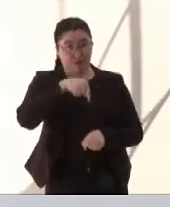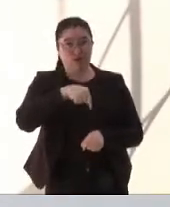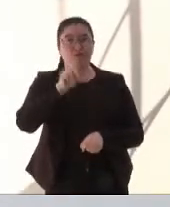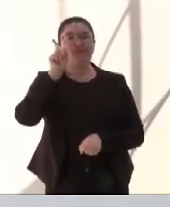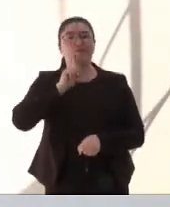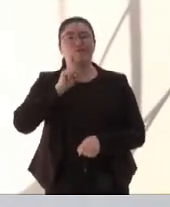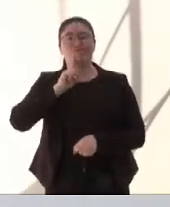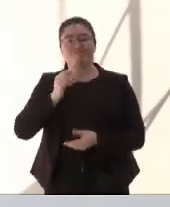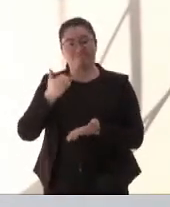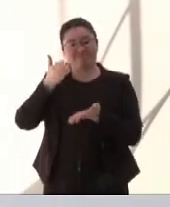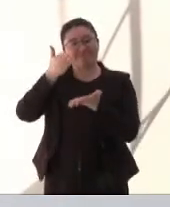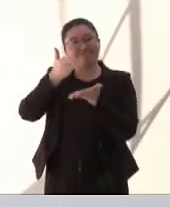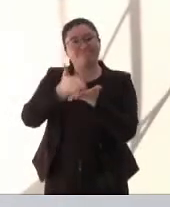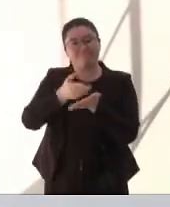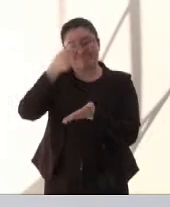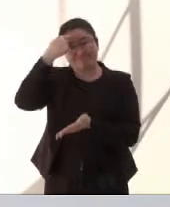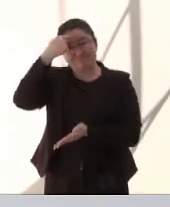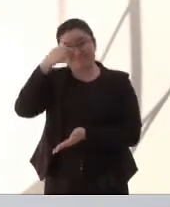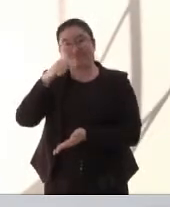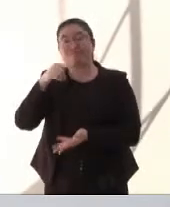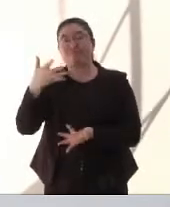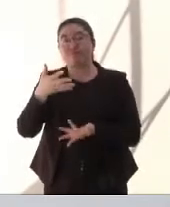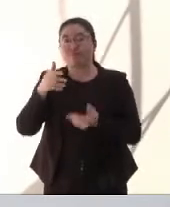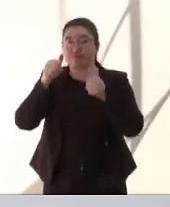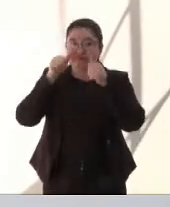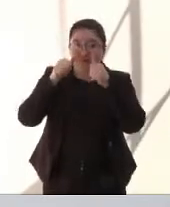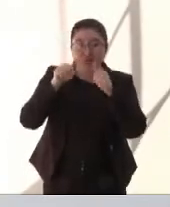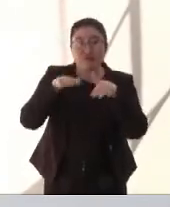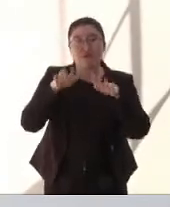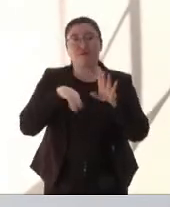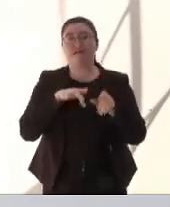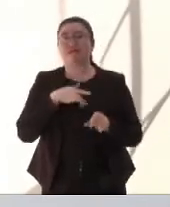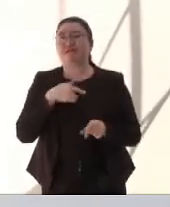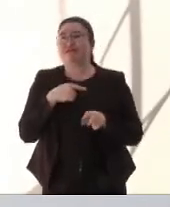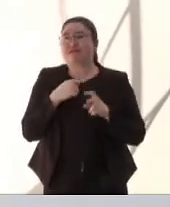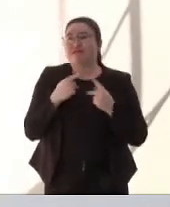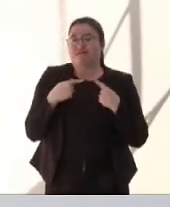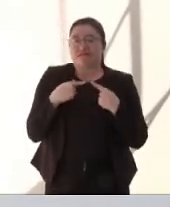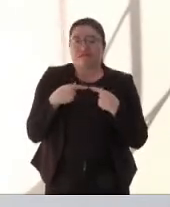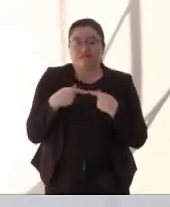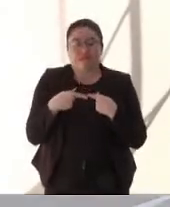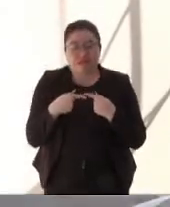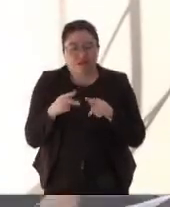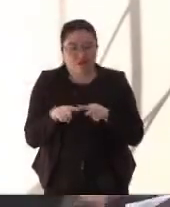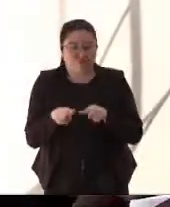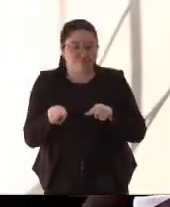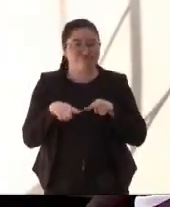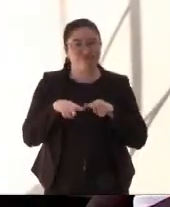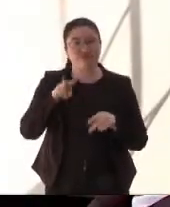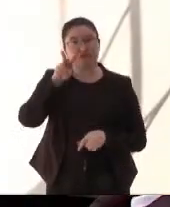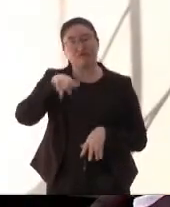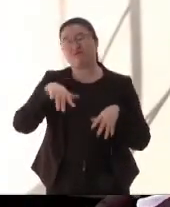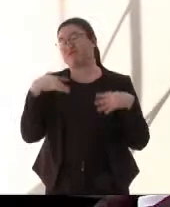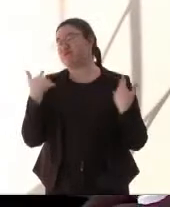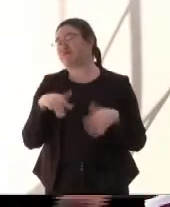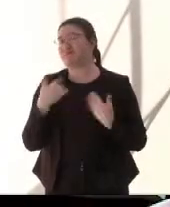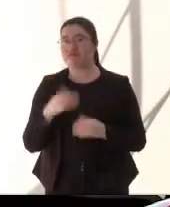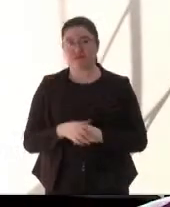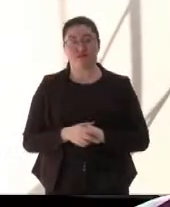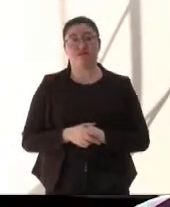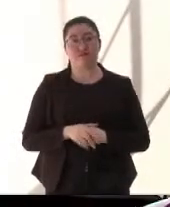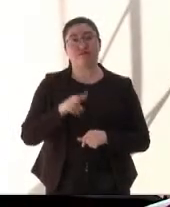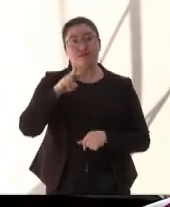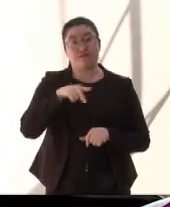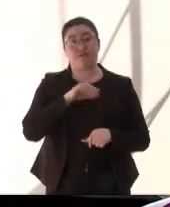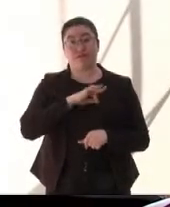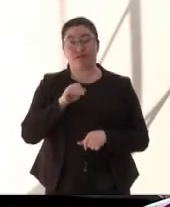¿sí? Y llegan a veces en un estado de vulnerabilidad muy fuerte, ¿sí? En mayor o menor, pero llegan